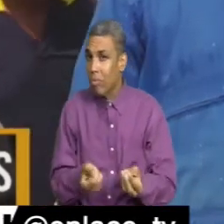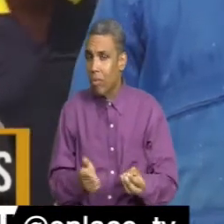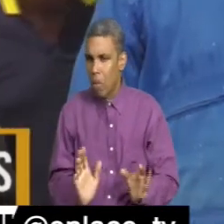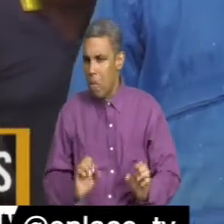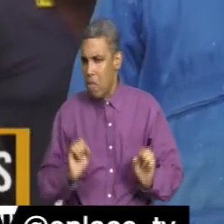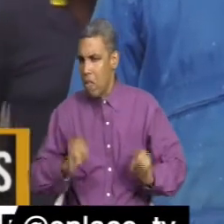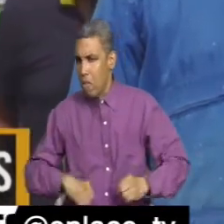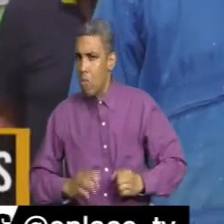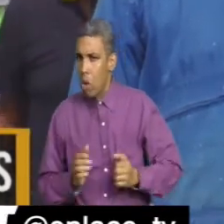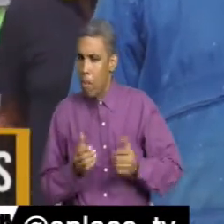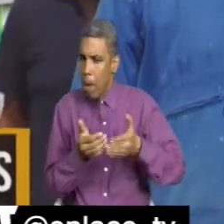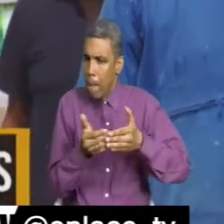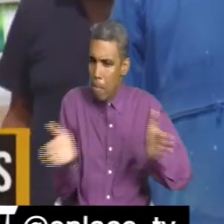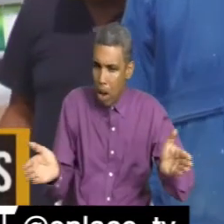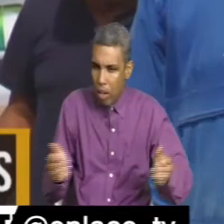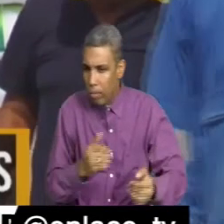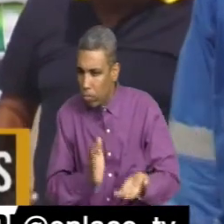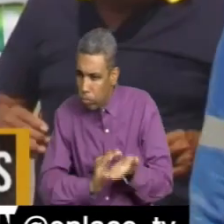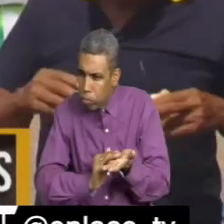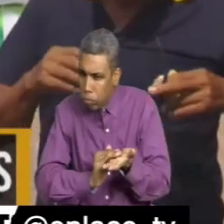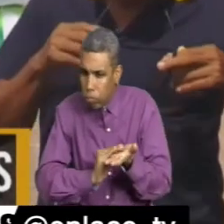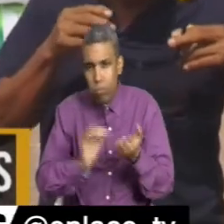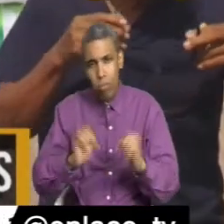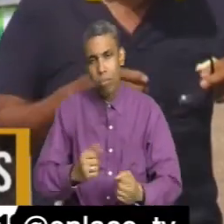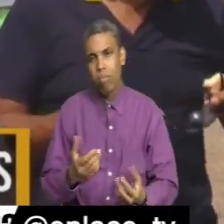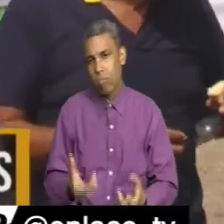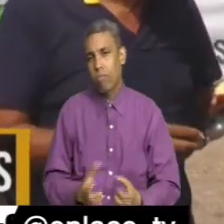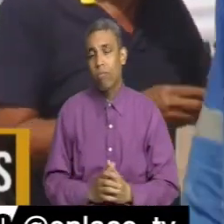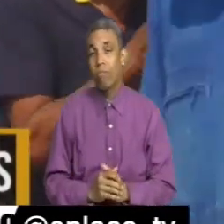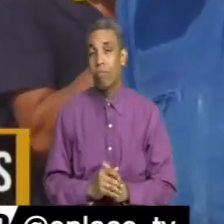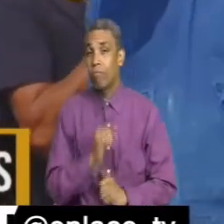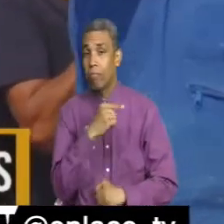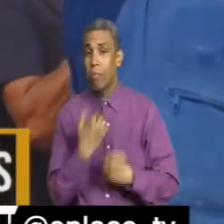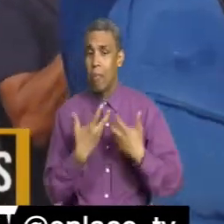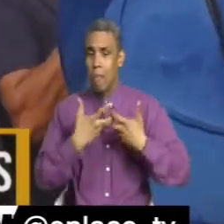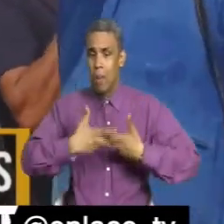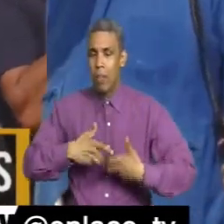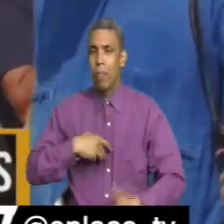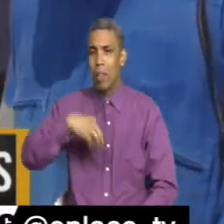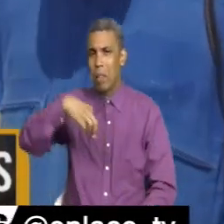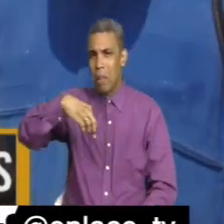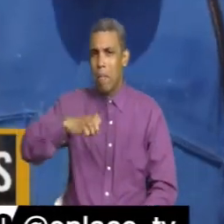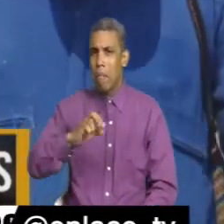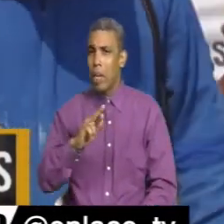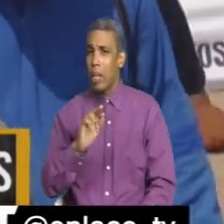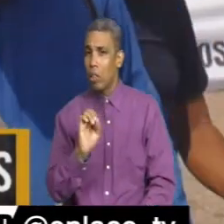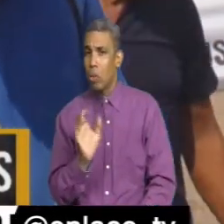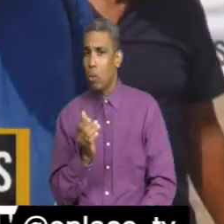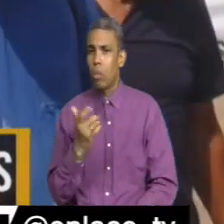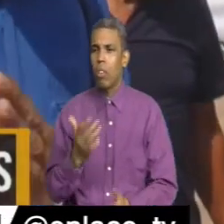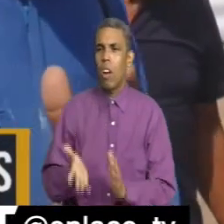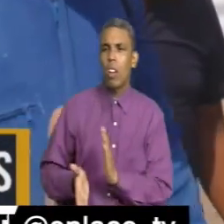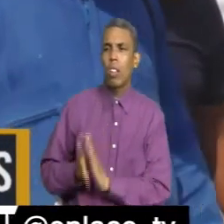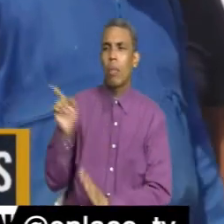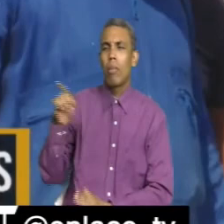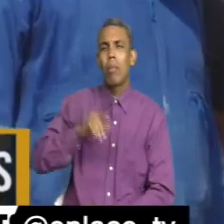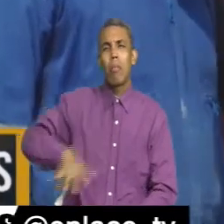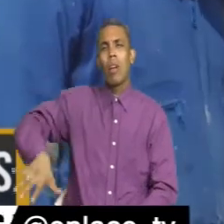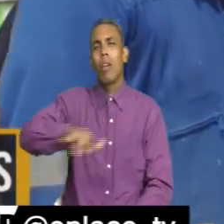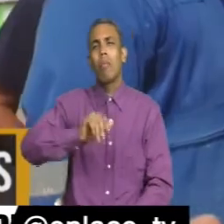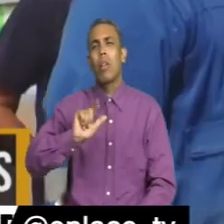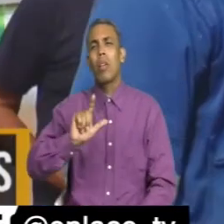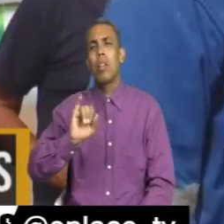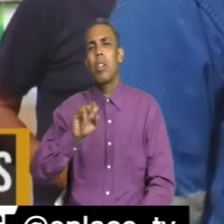las posibilidades están abiertas porque es que aquí hay una cosa que ahorita PetroWorld se va a trabajar a los campos, en este caso va para el campo Lizama, va para el campo de